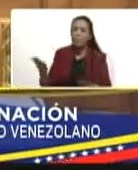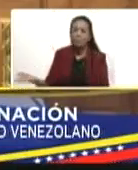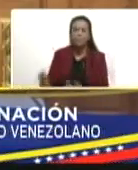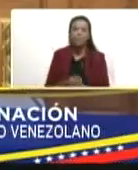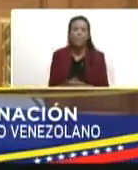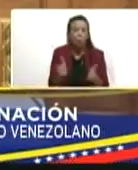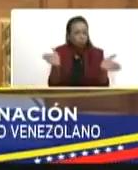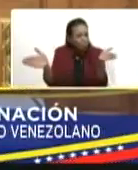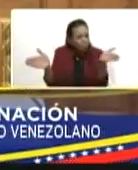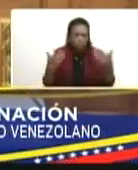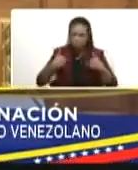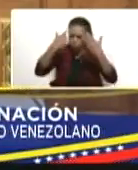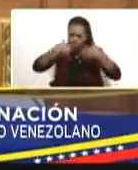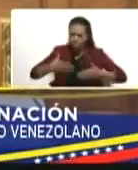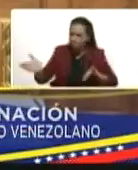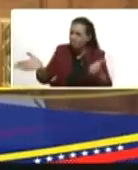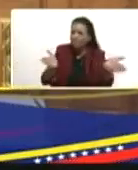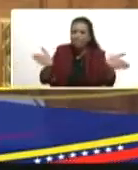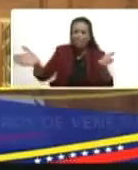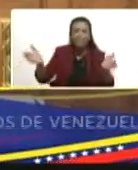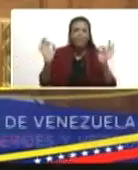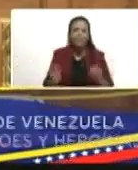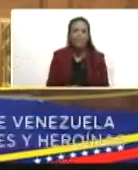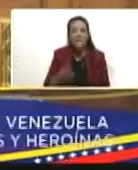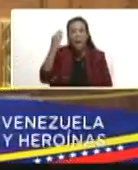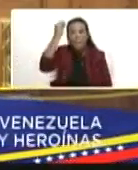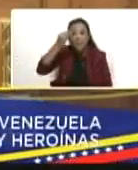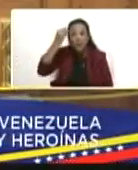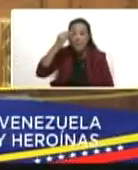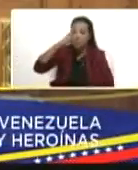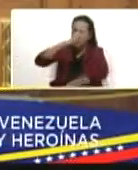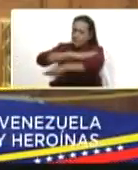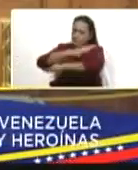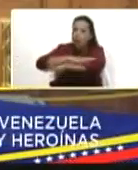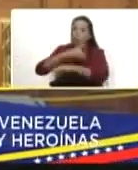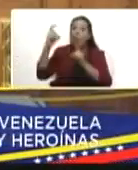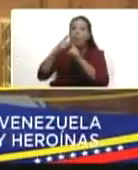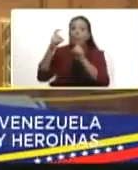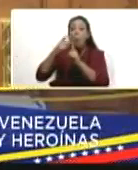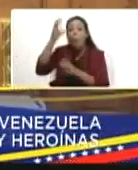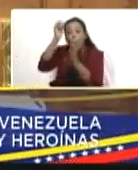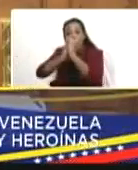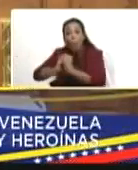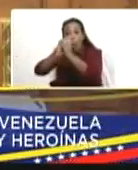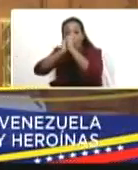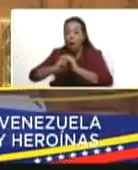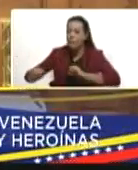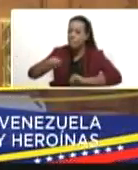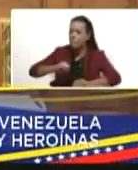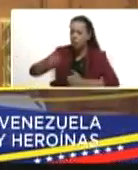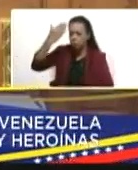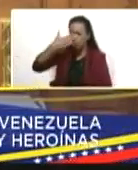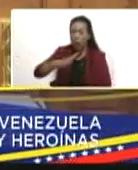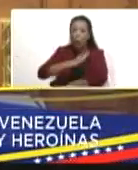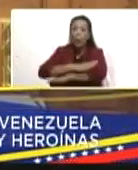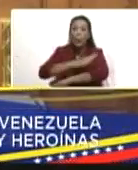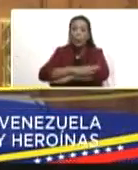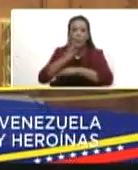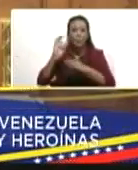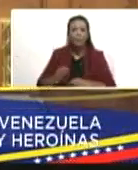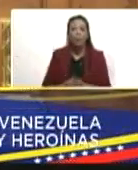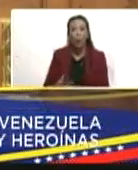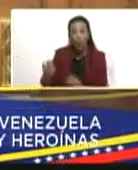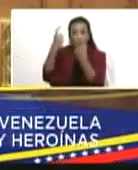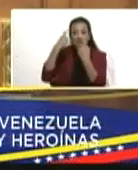Redentor cristiano de pensamiento obra oración y acción como nos